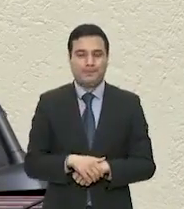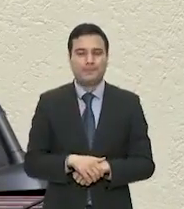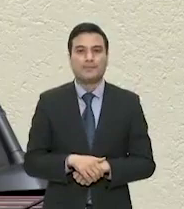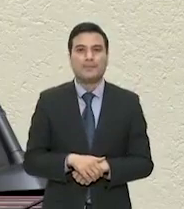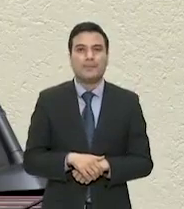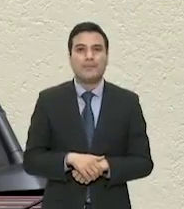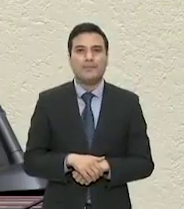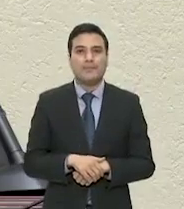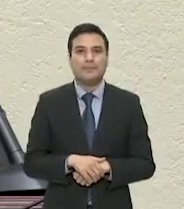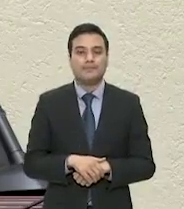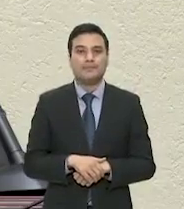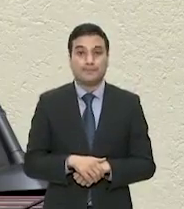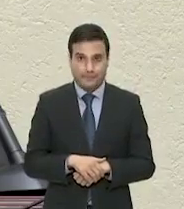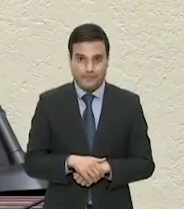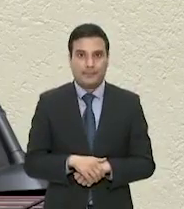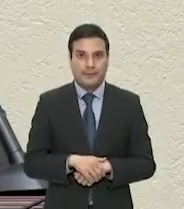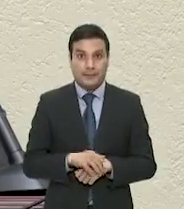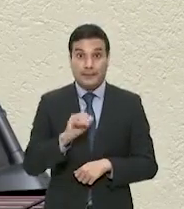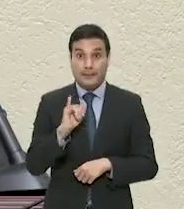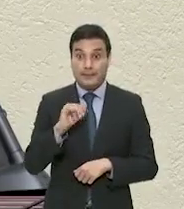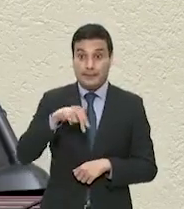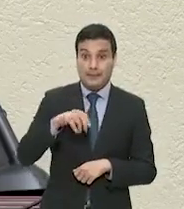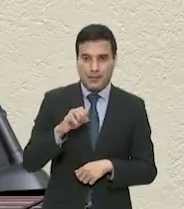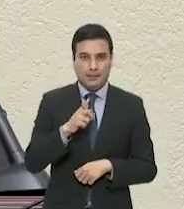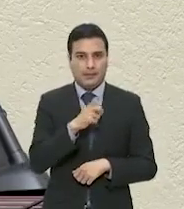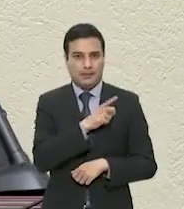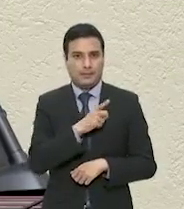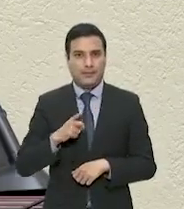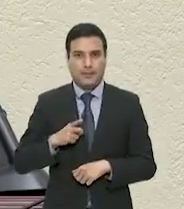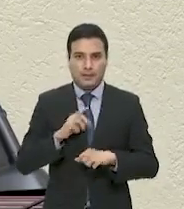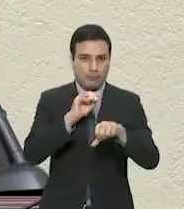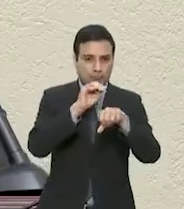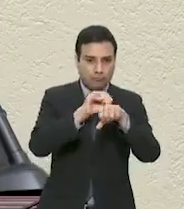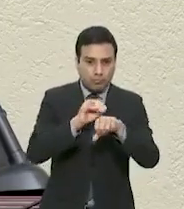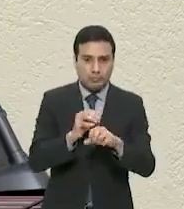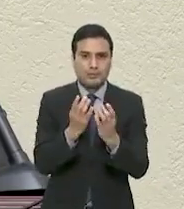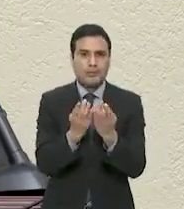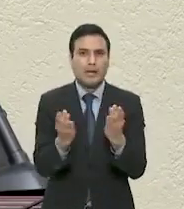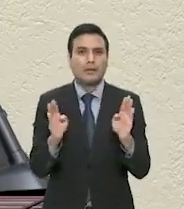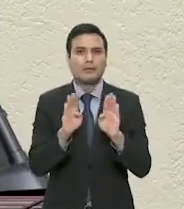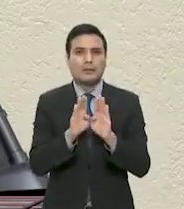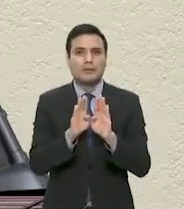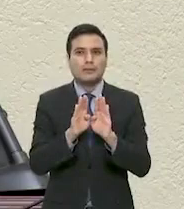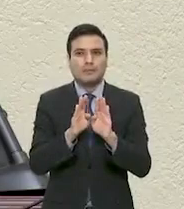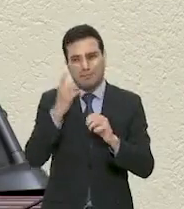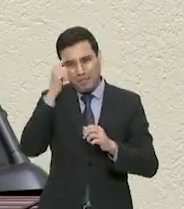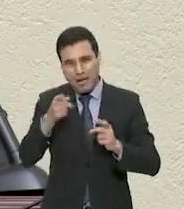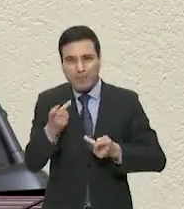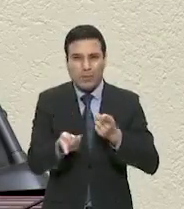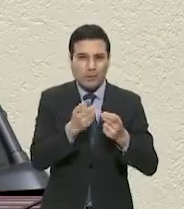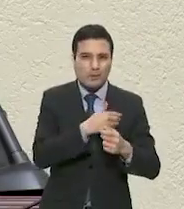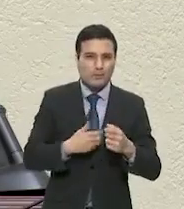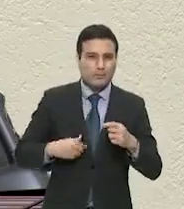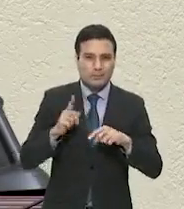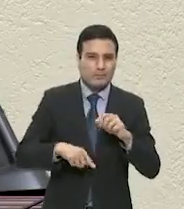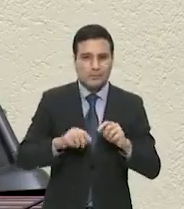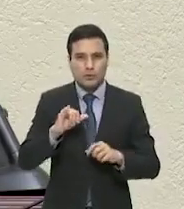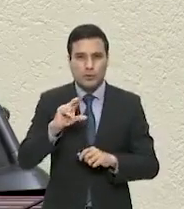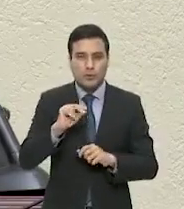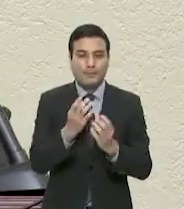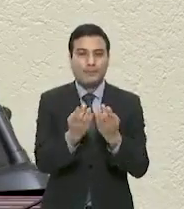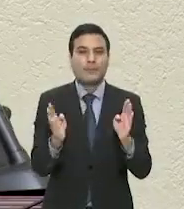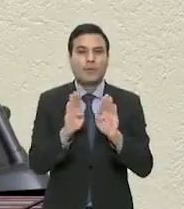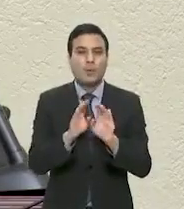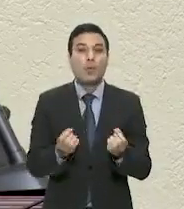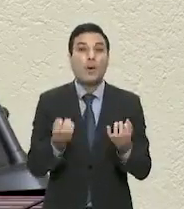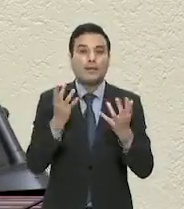ocupa la obligación de instalar o de realizar la revocación de mandato la ciudadanía así lo decide instalando